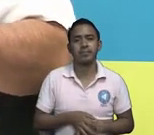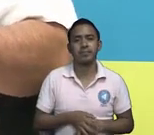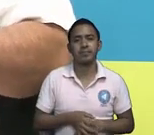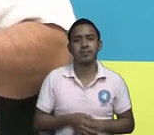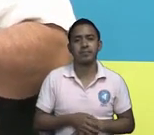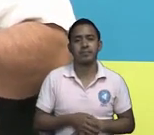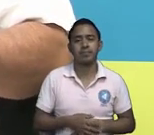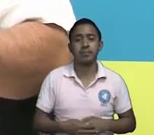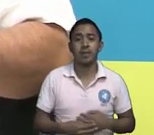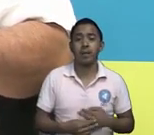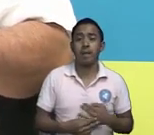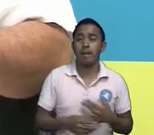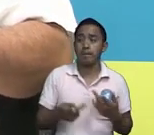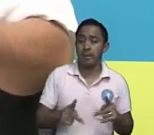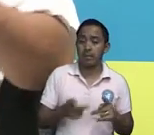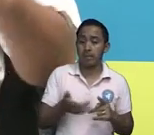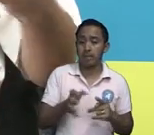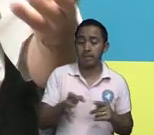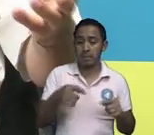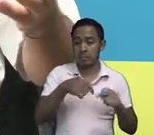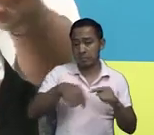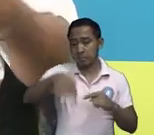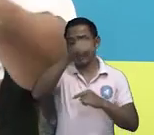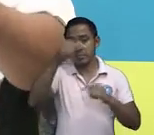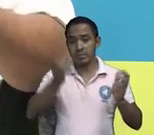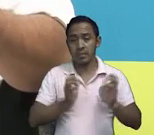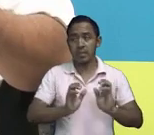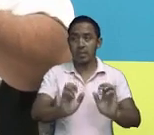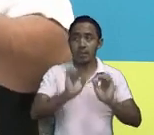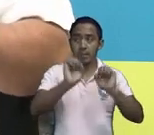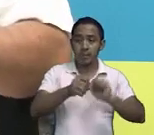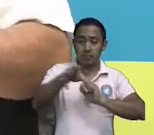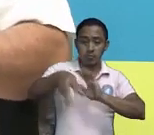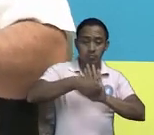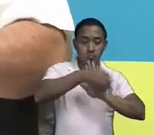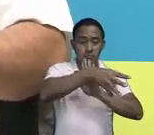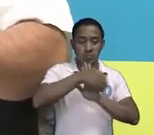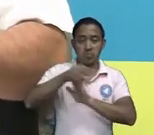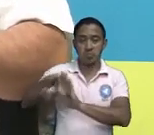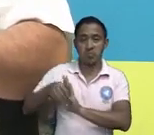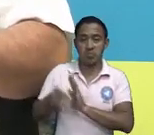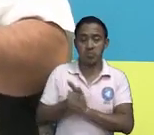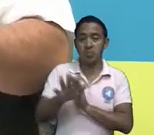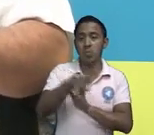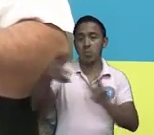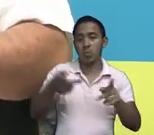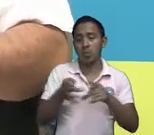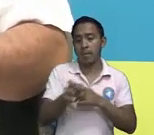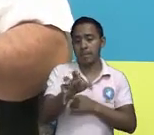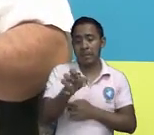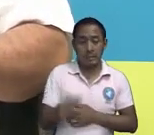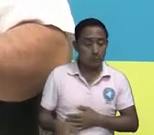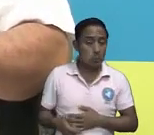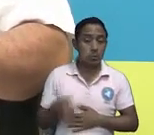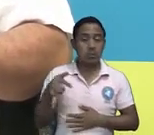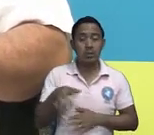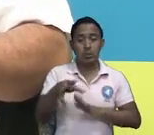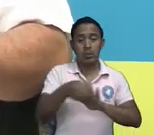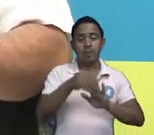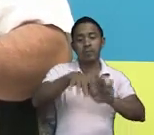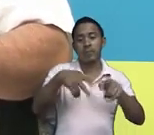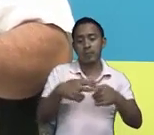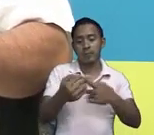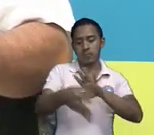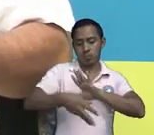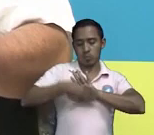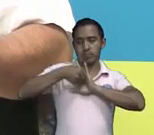Pero si los perros salen a la calle, se nos salen, pueden adquirir ciertos parásitos en la calle de los otros perros que andan en la calle y pueden empezar